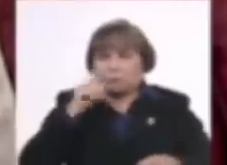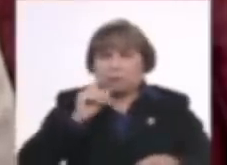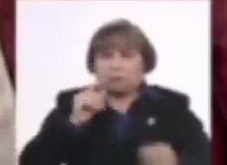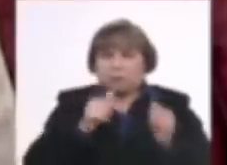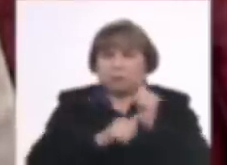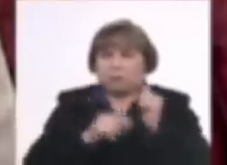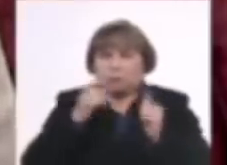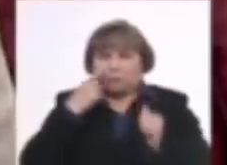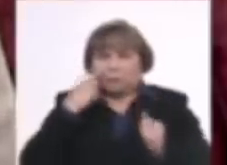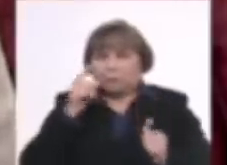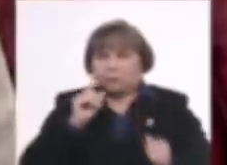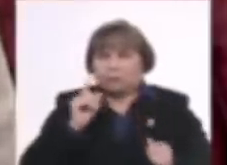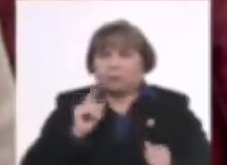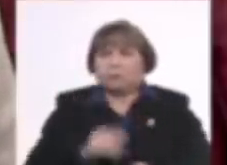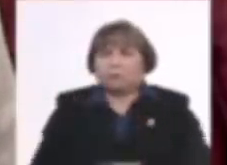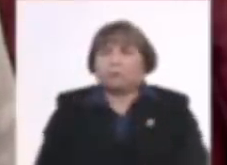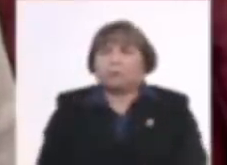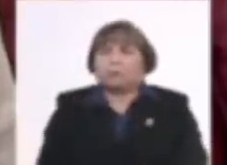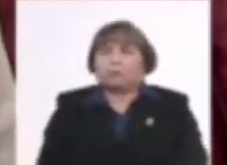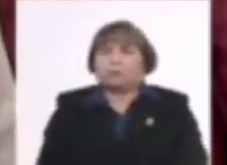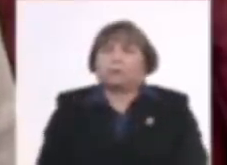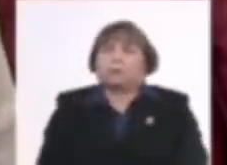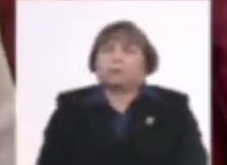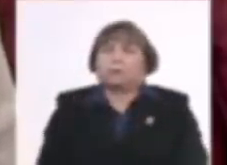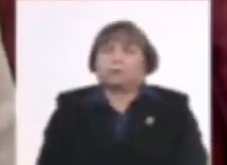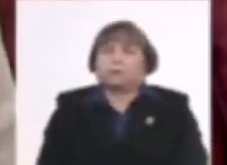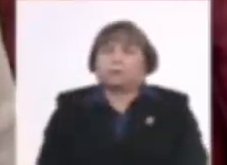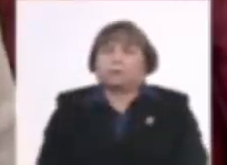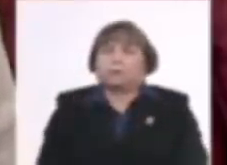a su hermana no, todavía la conocía.